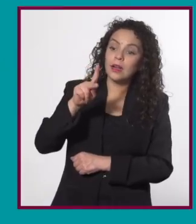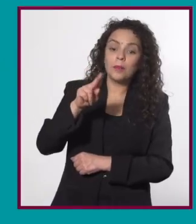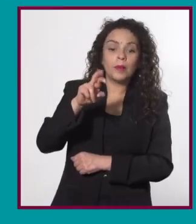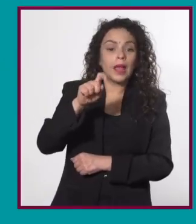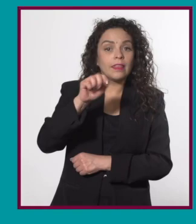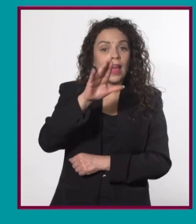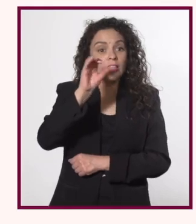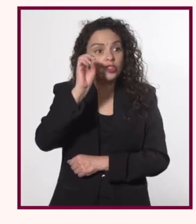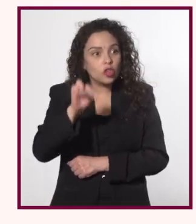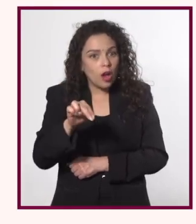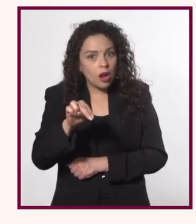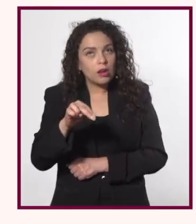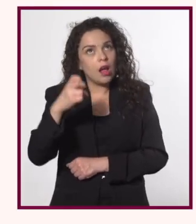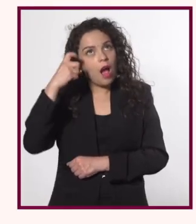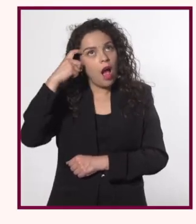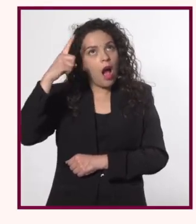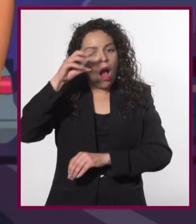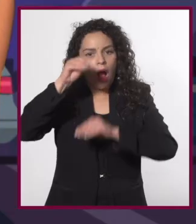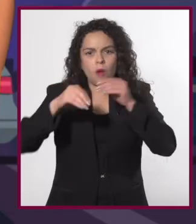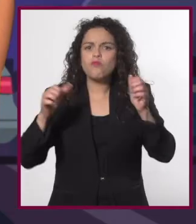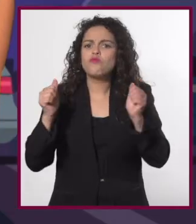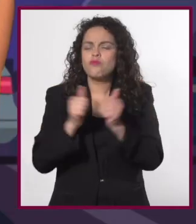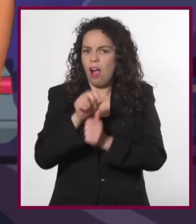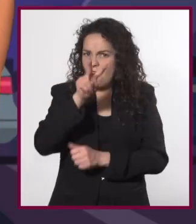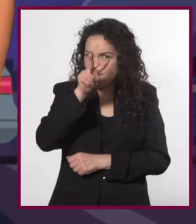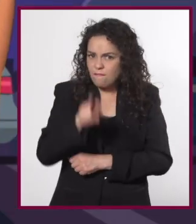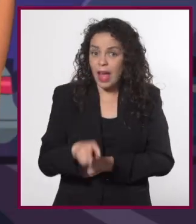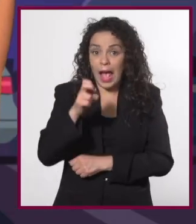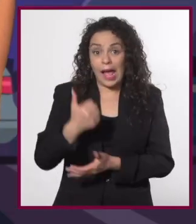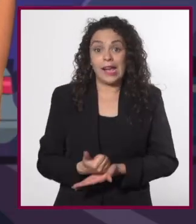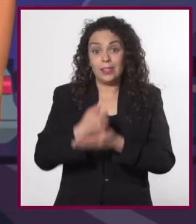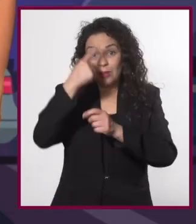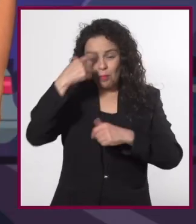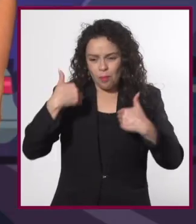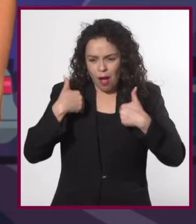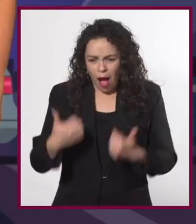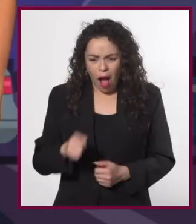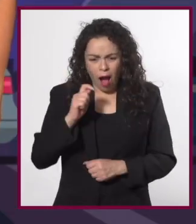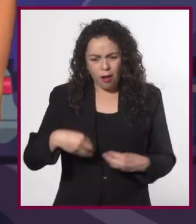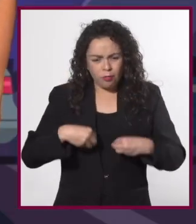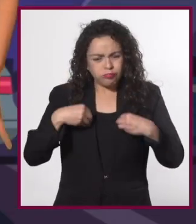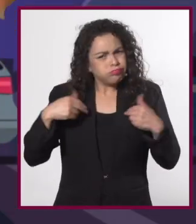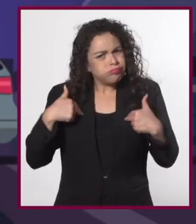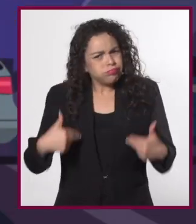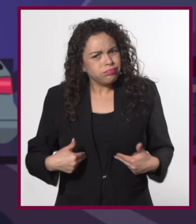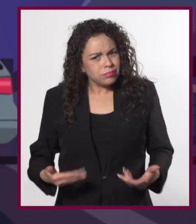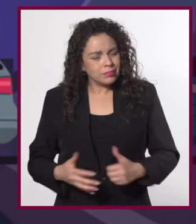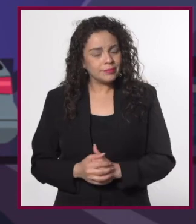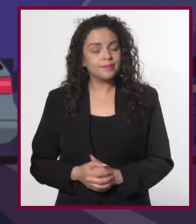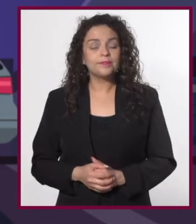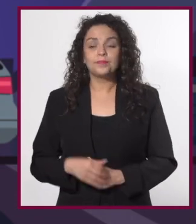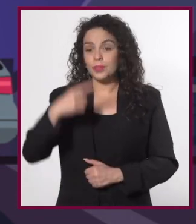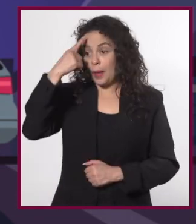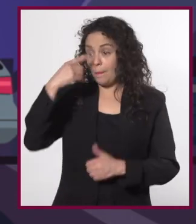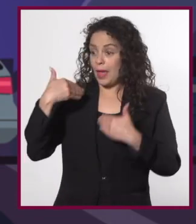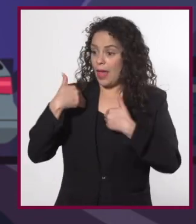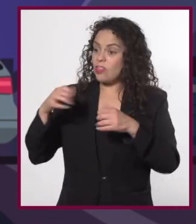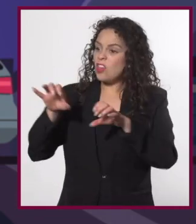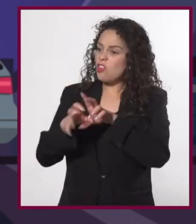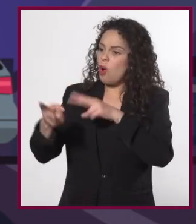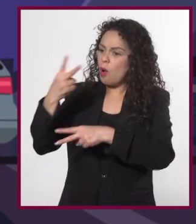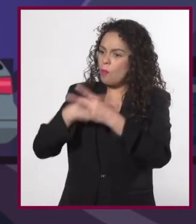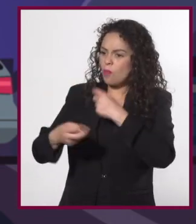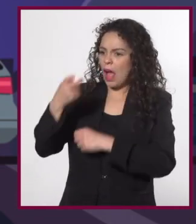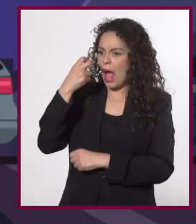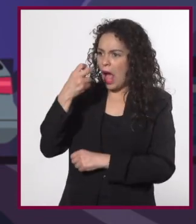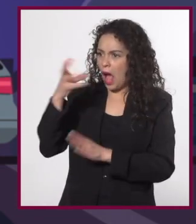interpretación creativa de la realidad y ayuda a comprender la condición humana. Para entender cómo surgió el documental y